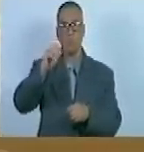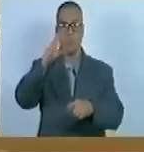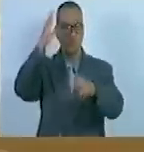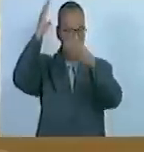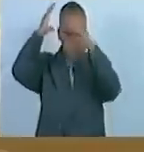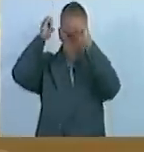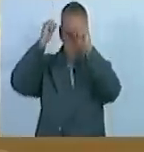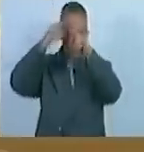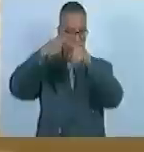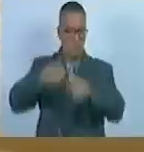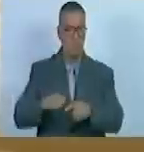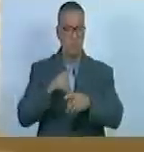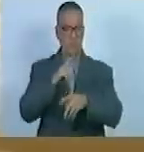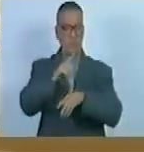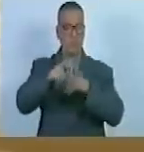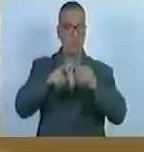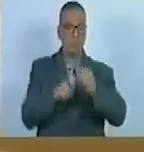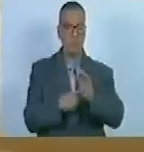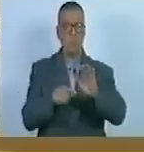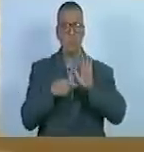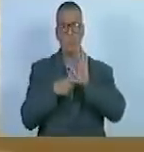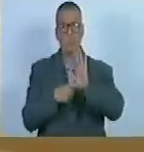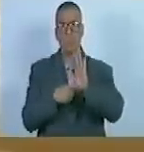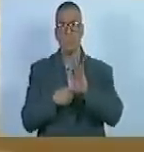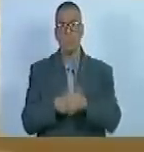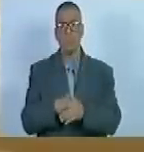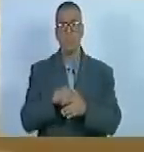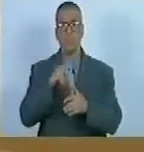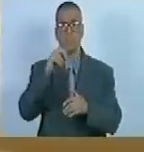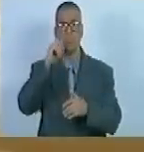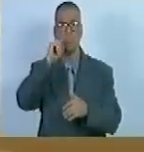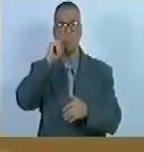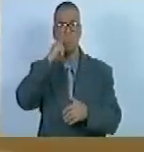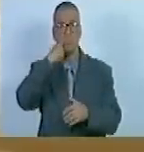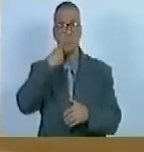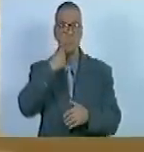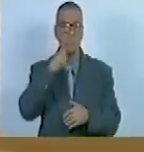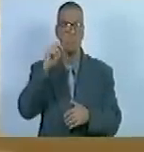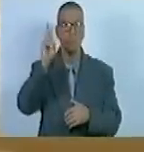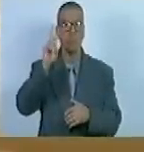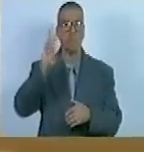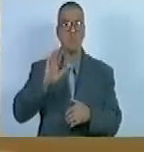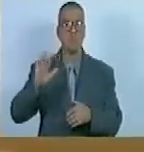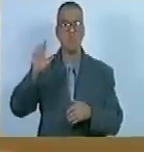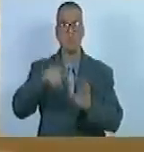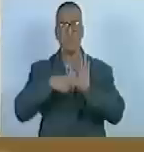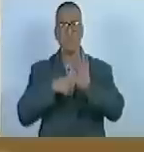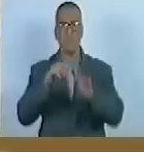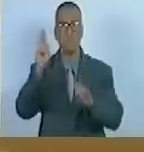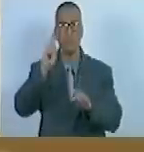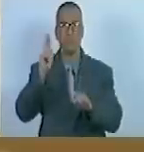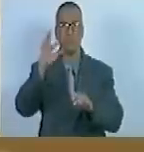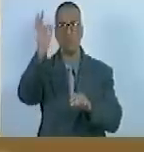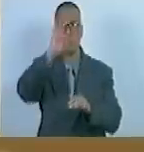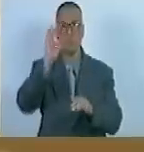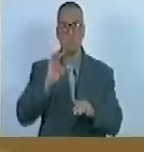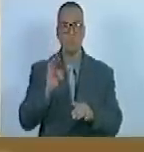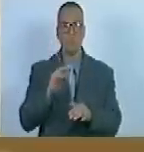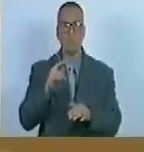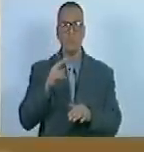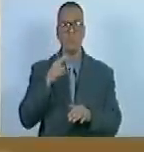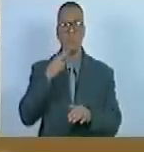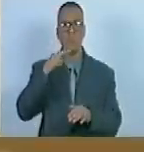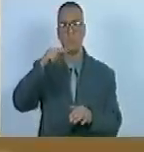embajador extraordinario y plenipotenciario de la República Bolivariana de Venezuela ante la República Federal